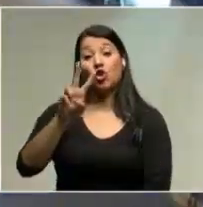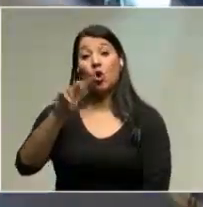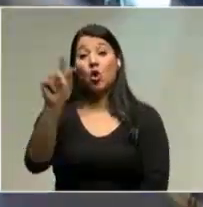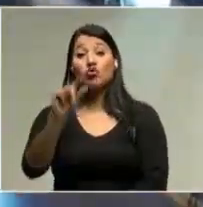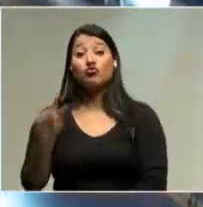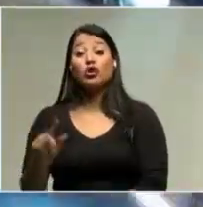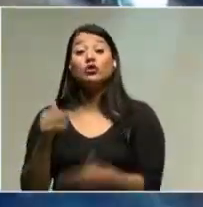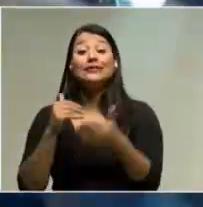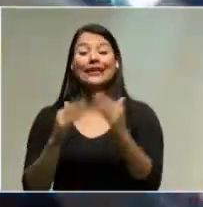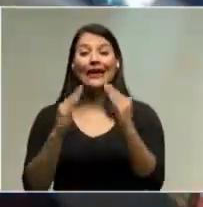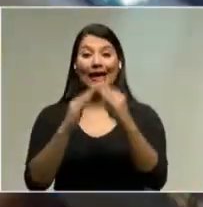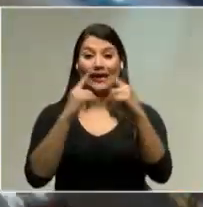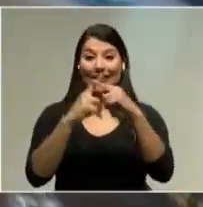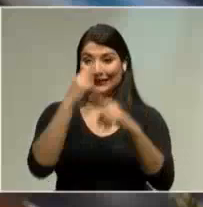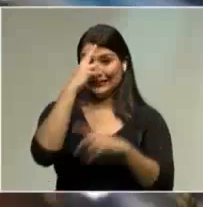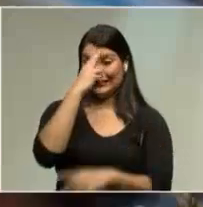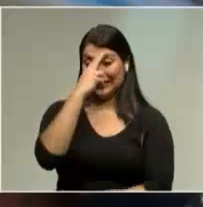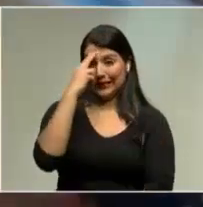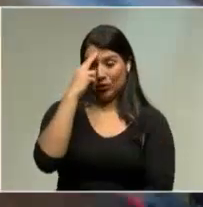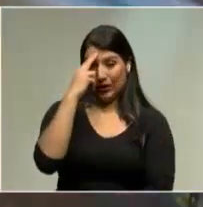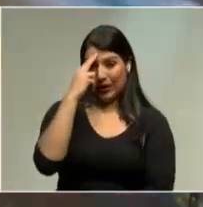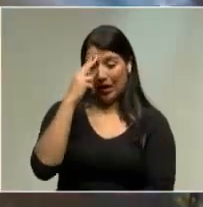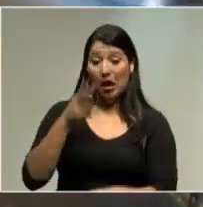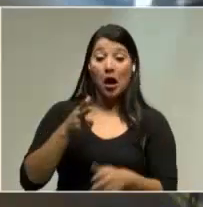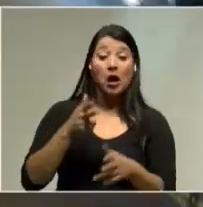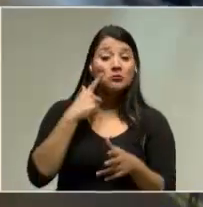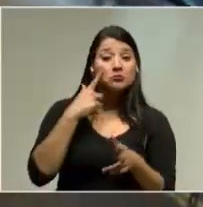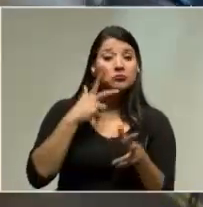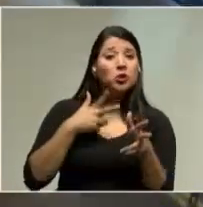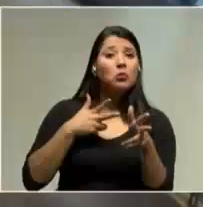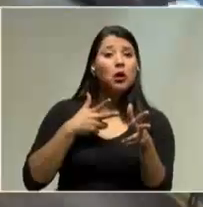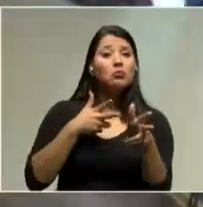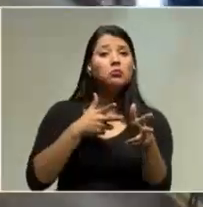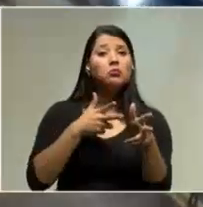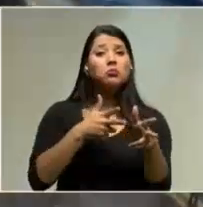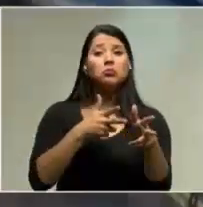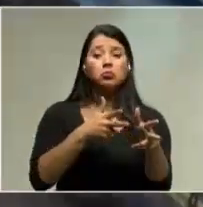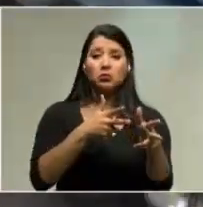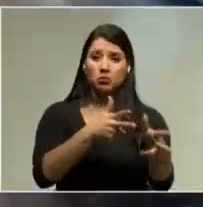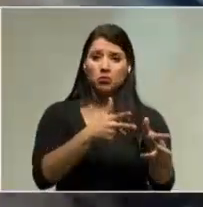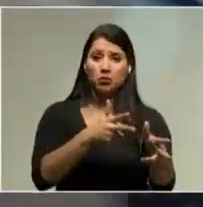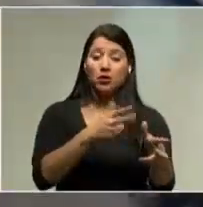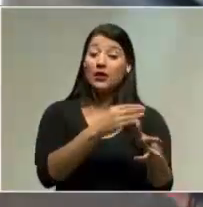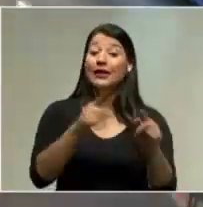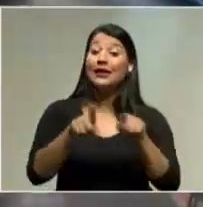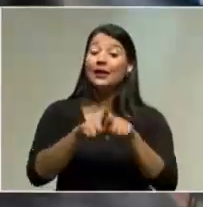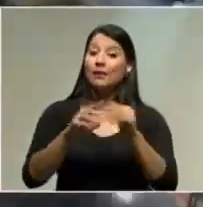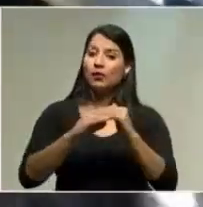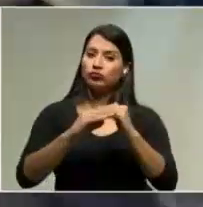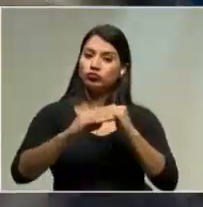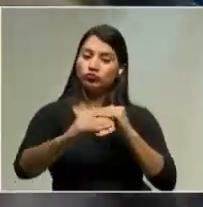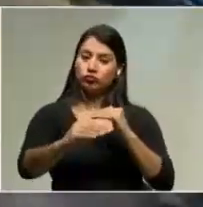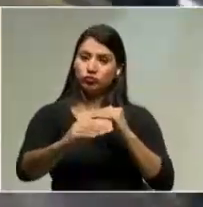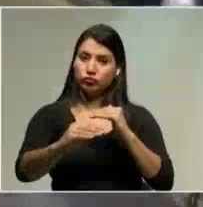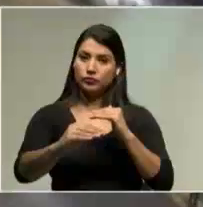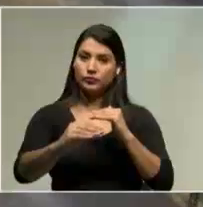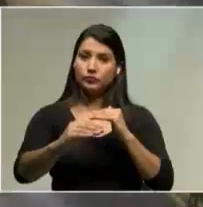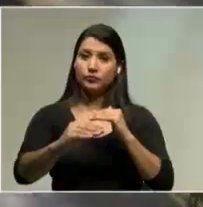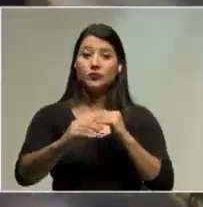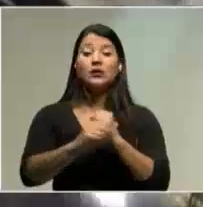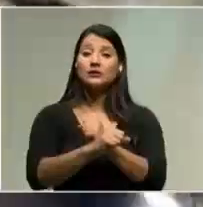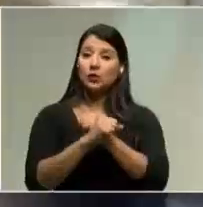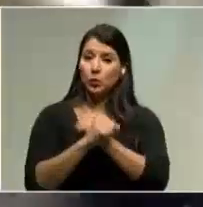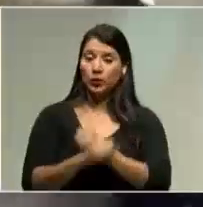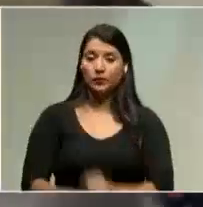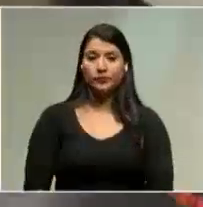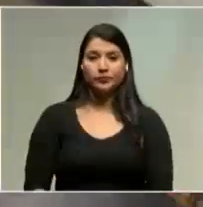Iglesia Católica. La circulación es lenta y la superficie de rodaje segura.